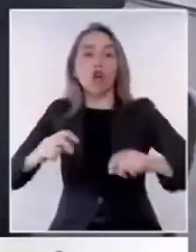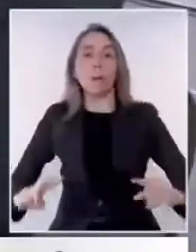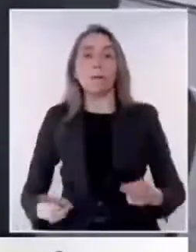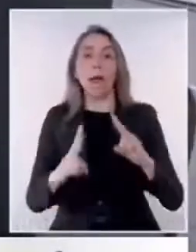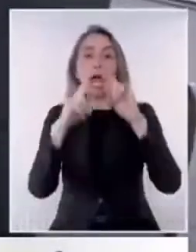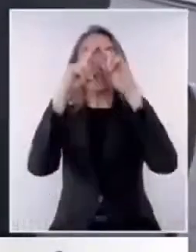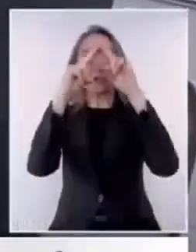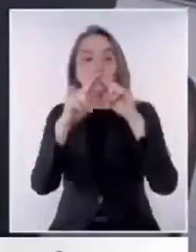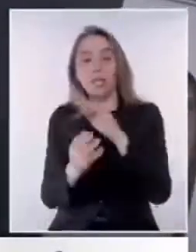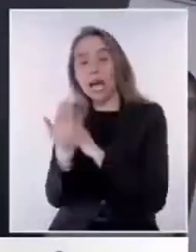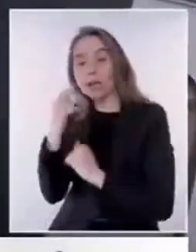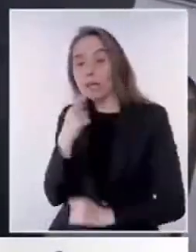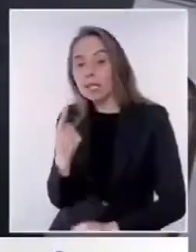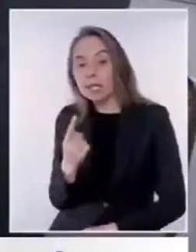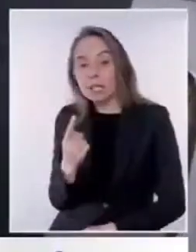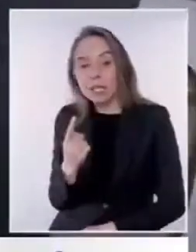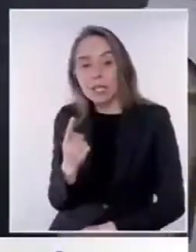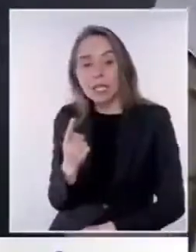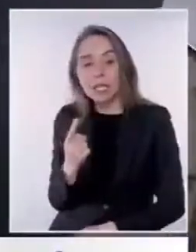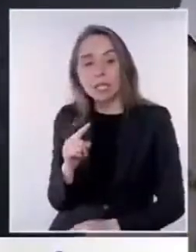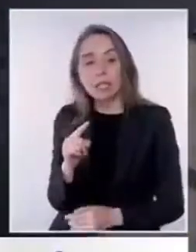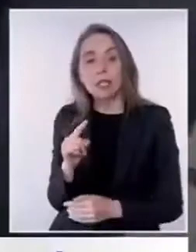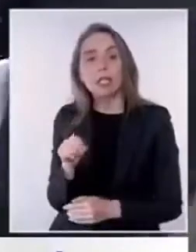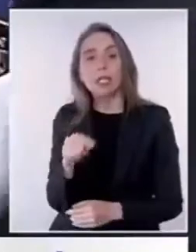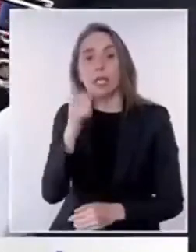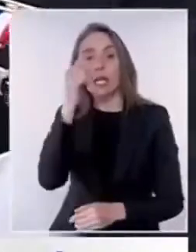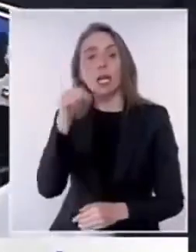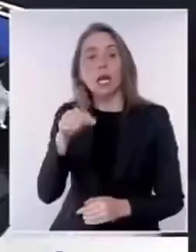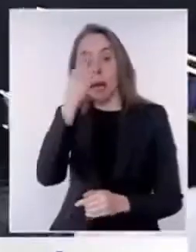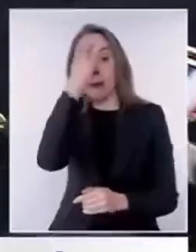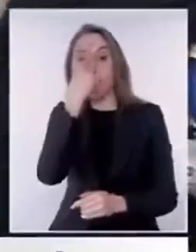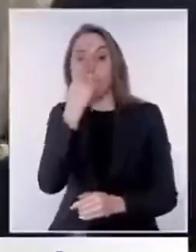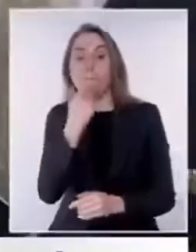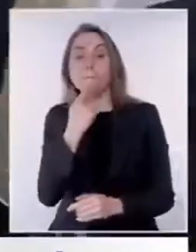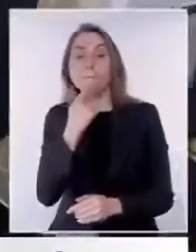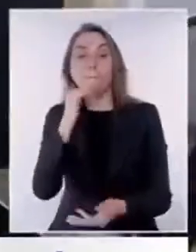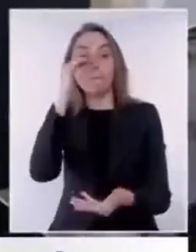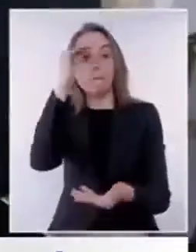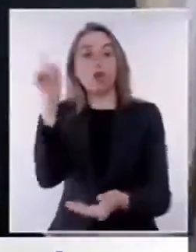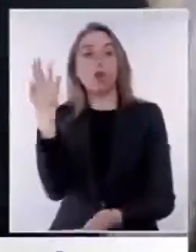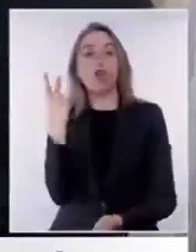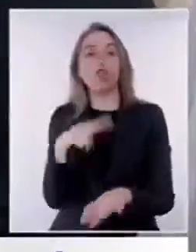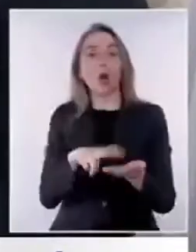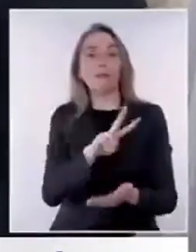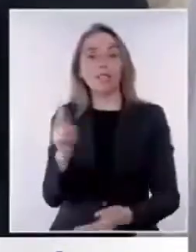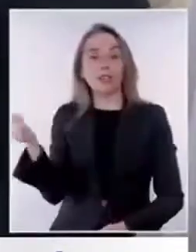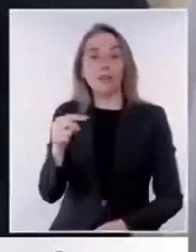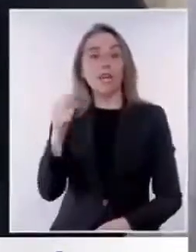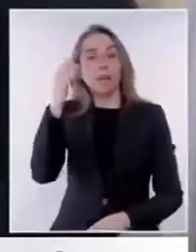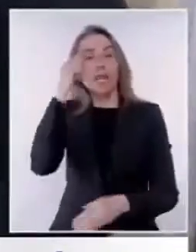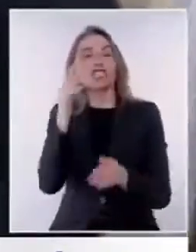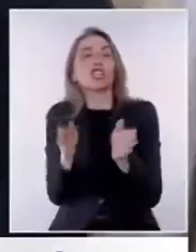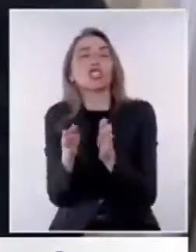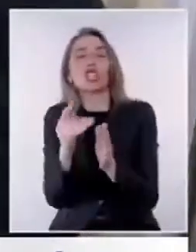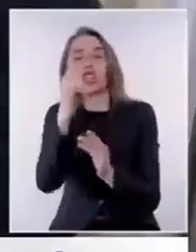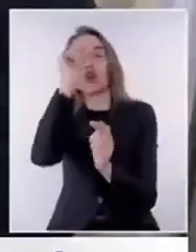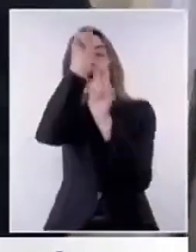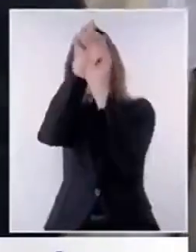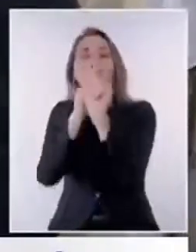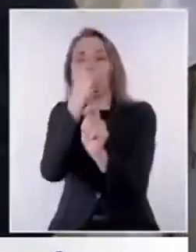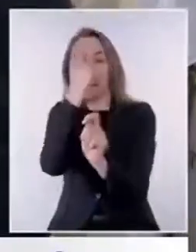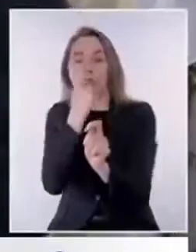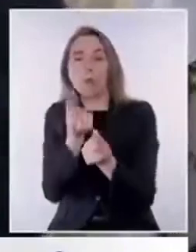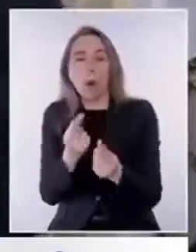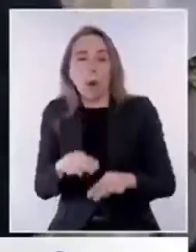Comenté yo el 2022 cuando estuvimos aquí que este monumento resultó más grande de lo esperado en atención